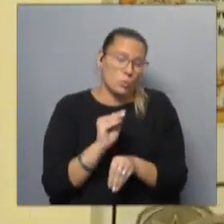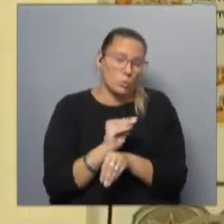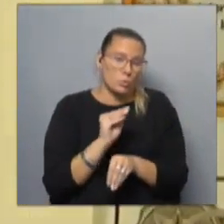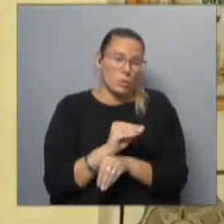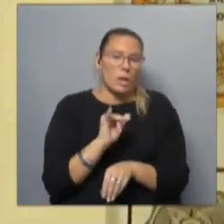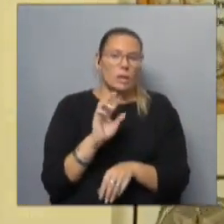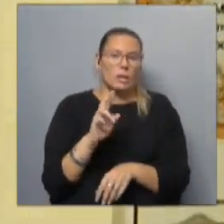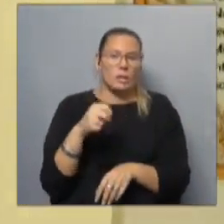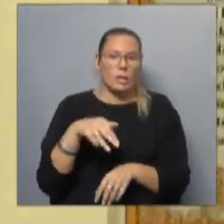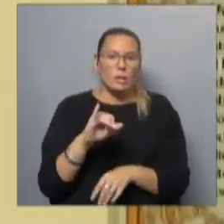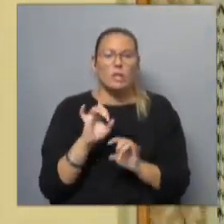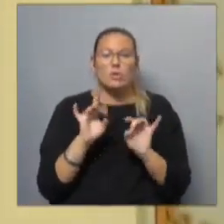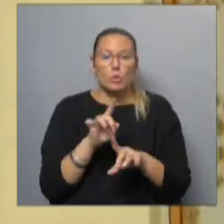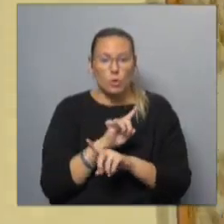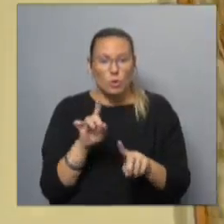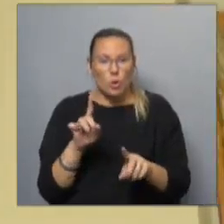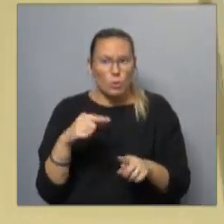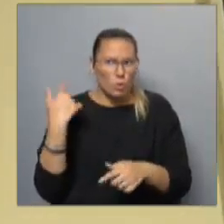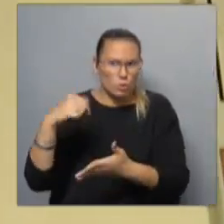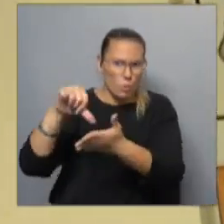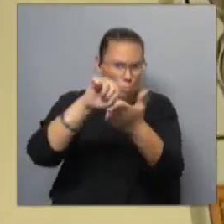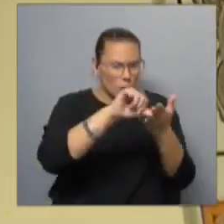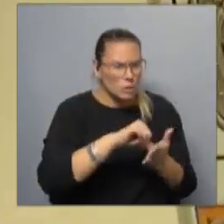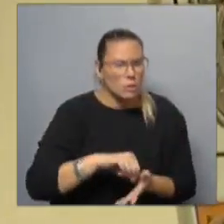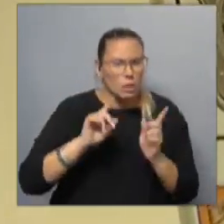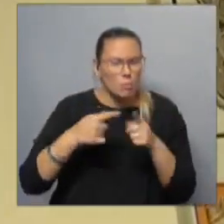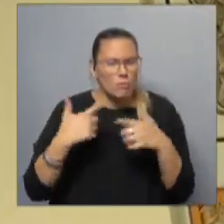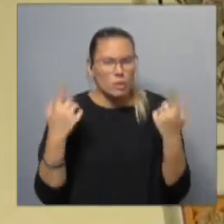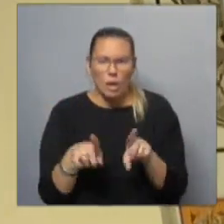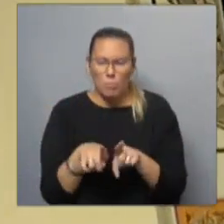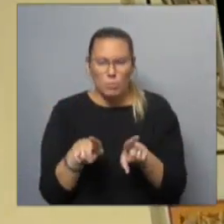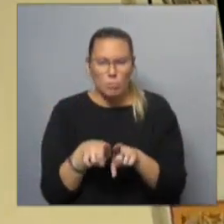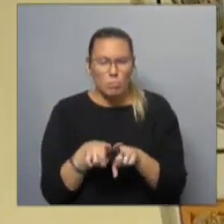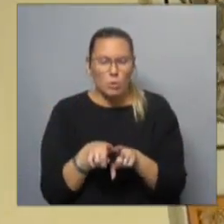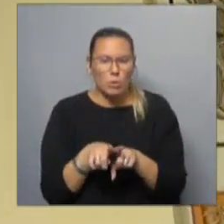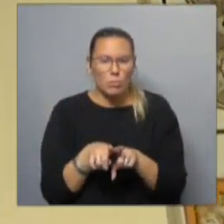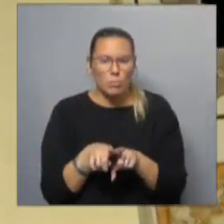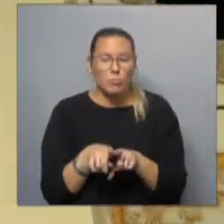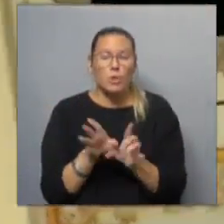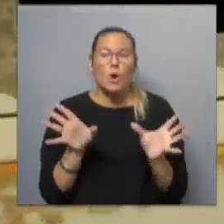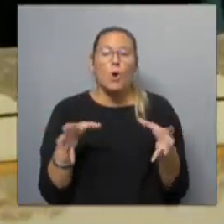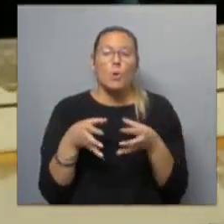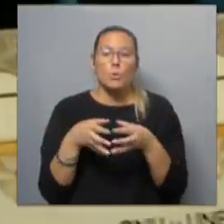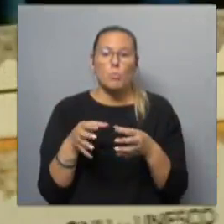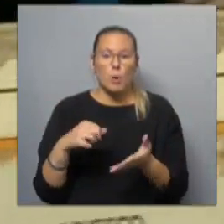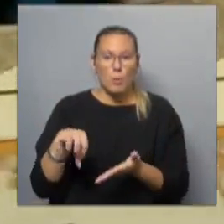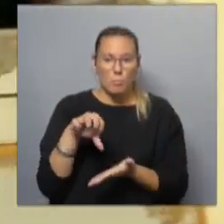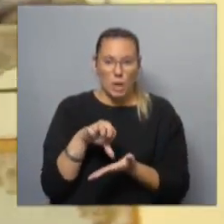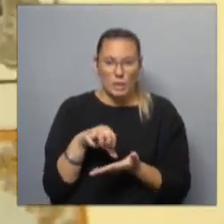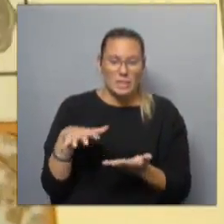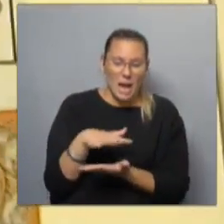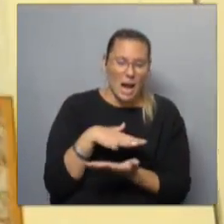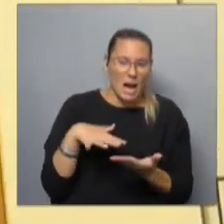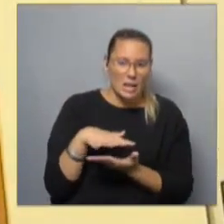iraní. Te diré que el Nowruz se festeja en muchos países de la región. Incluso todo un conjunto de países del área